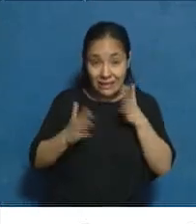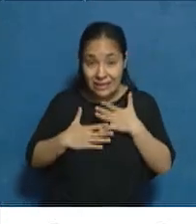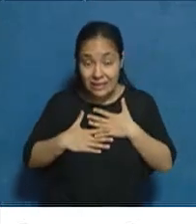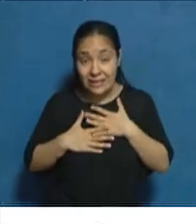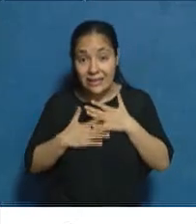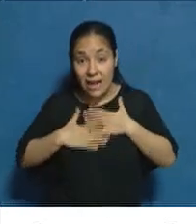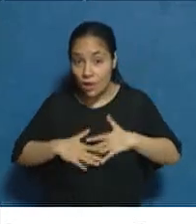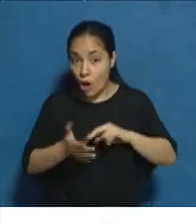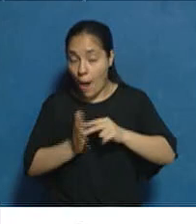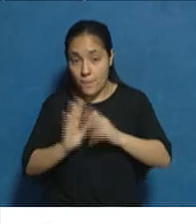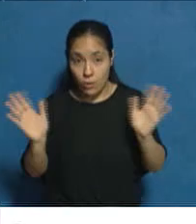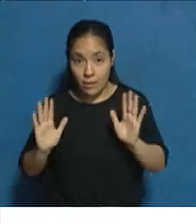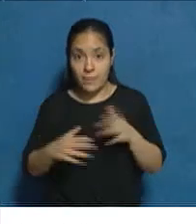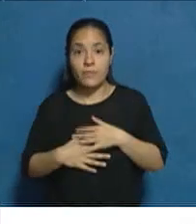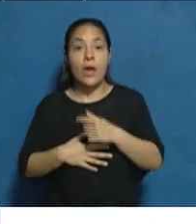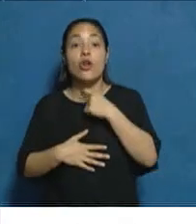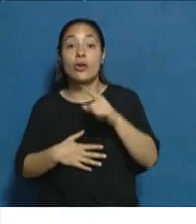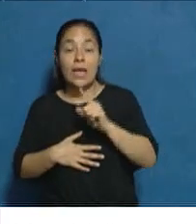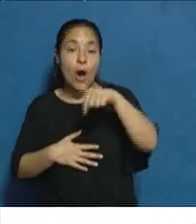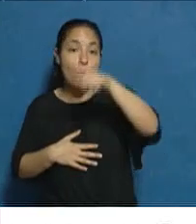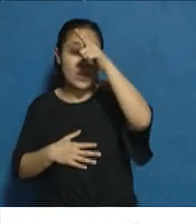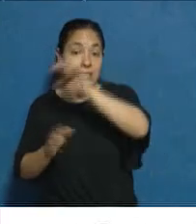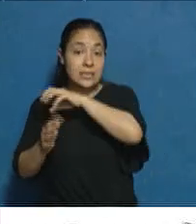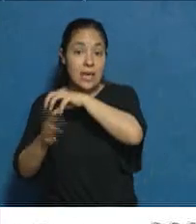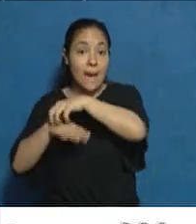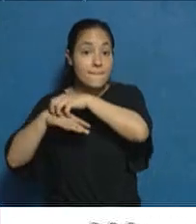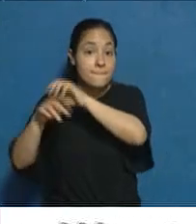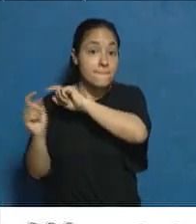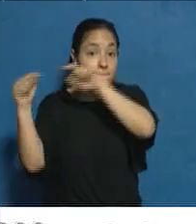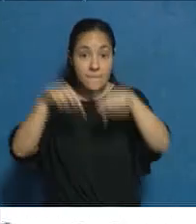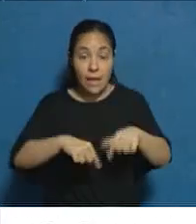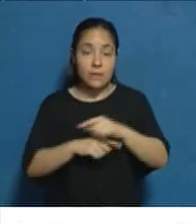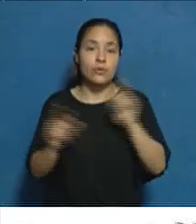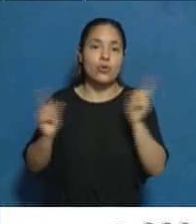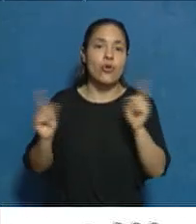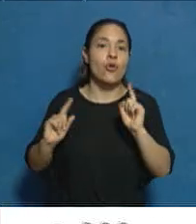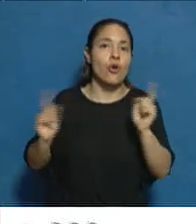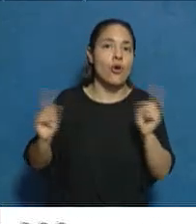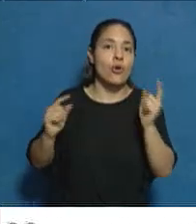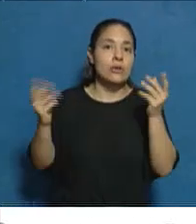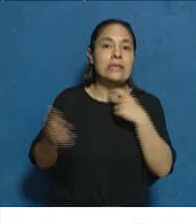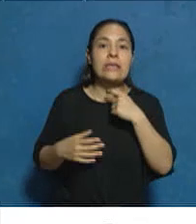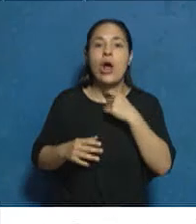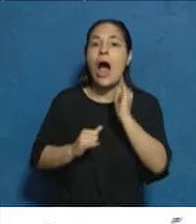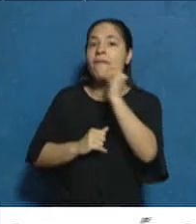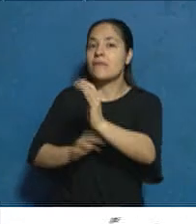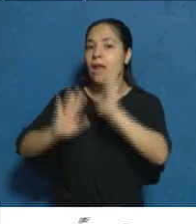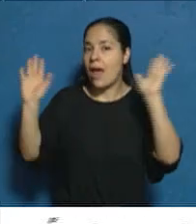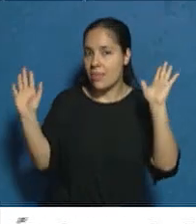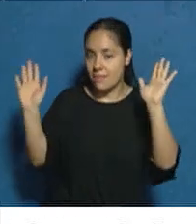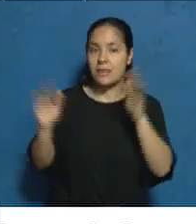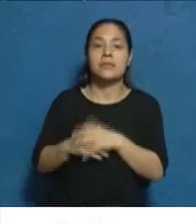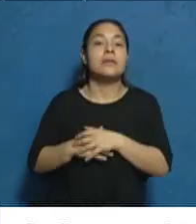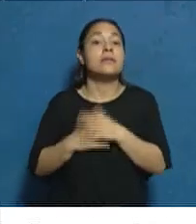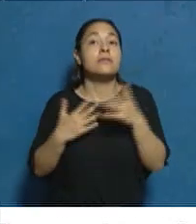que, ¿usted no quiere que vaya el móvil ahora? No, porque yo lo que quiero es que sepan por si hay, por si llamo